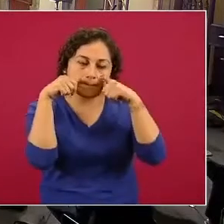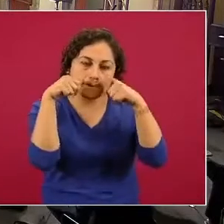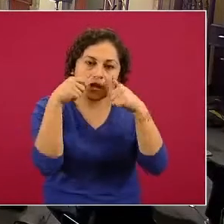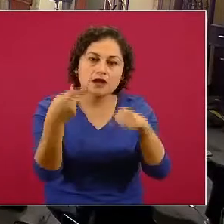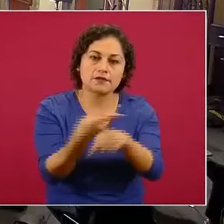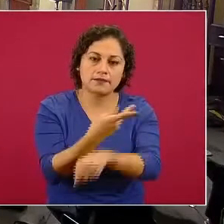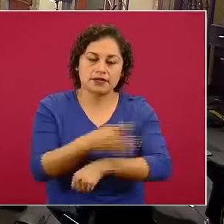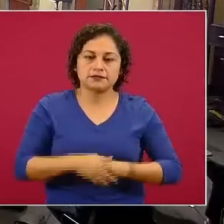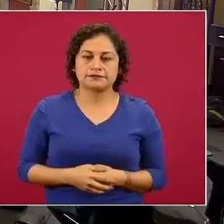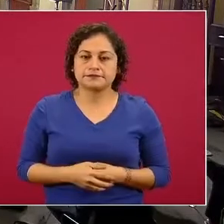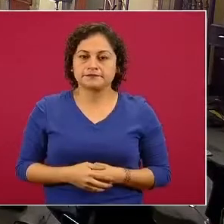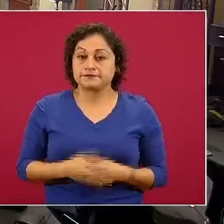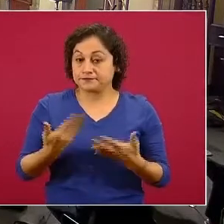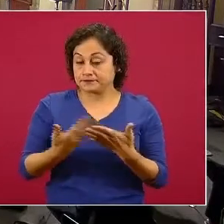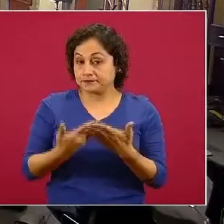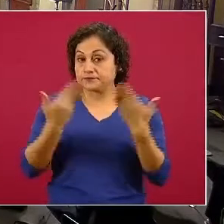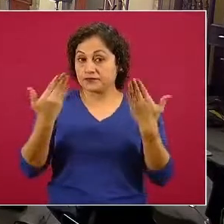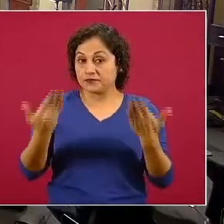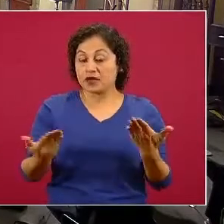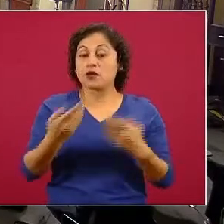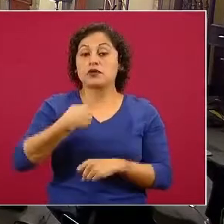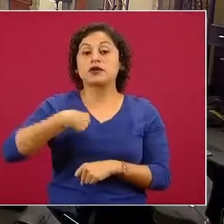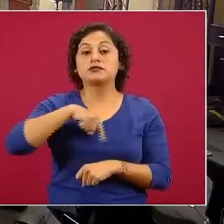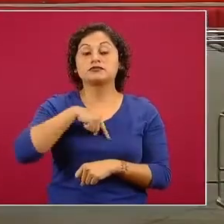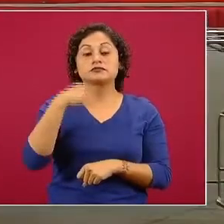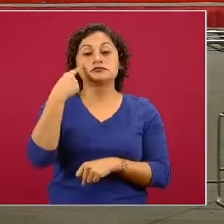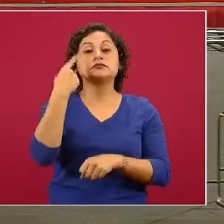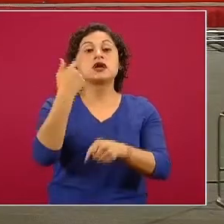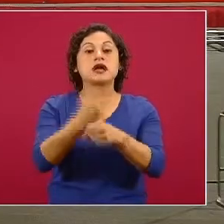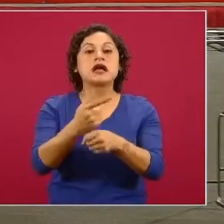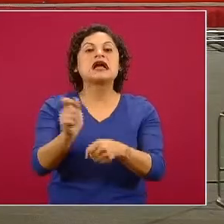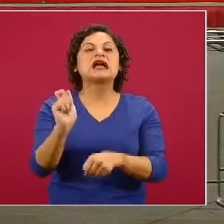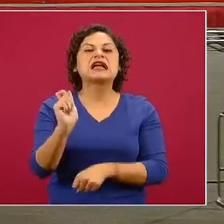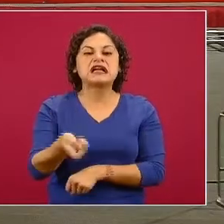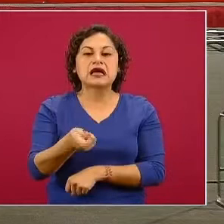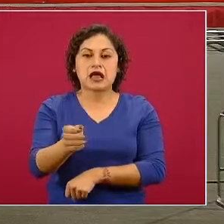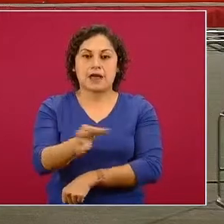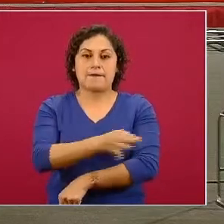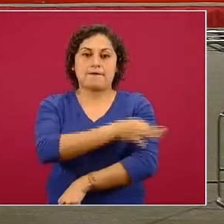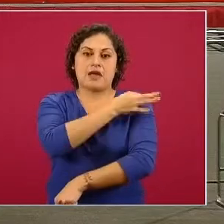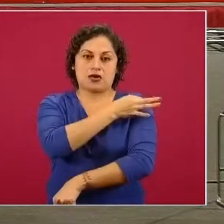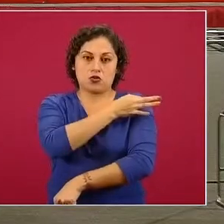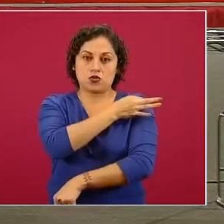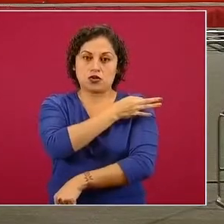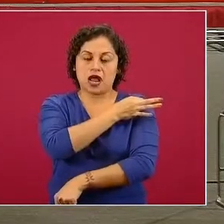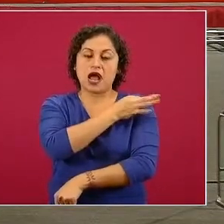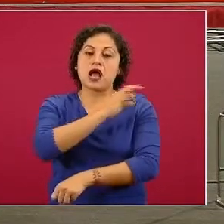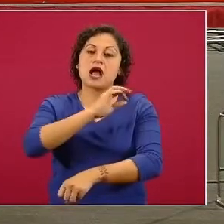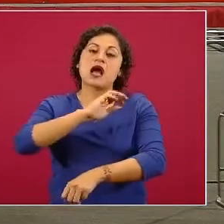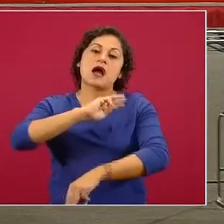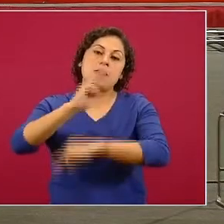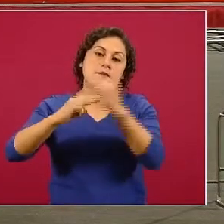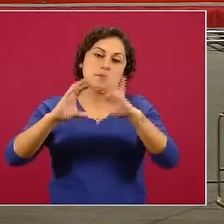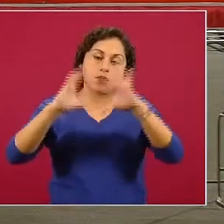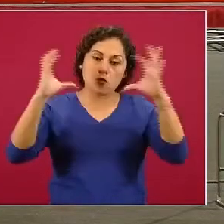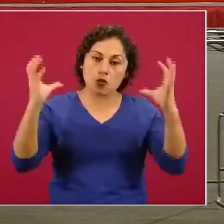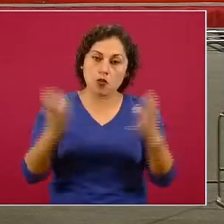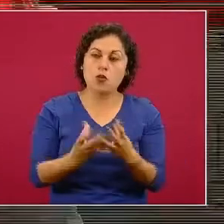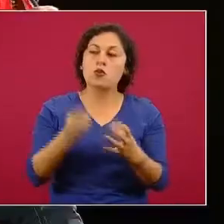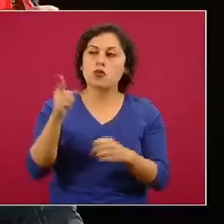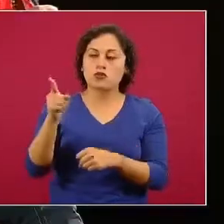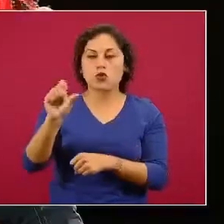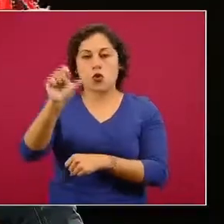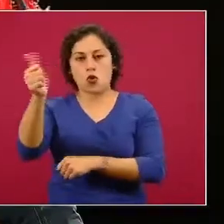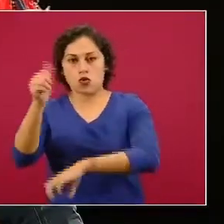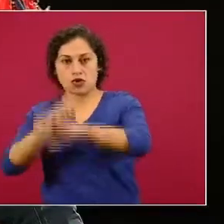Lo que tenemos ahora es que las vacunas las estamos comprando a los productores globales, concretamente las vacunas a las que hice